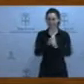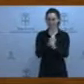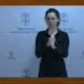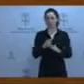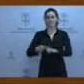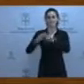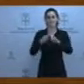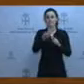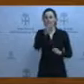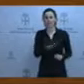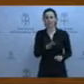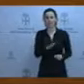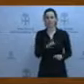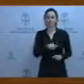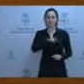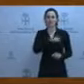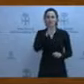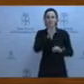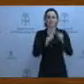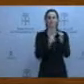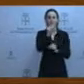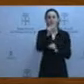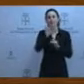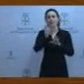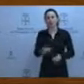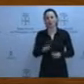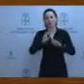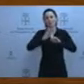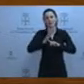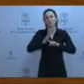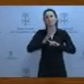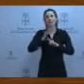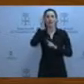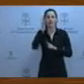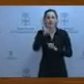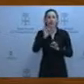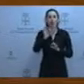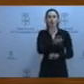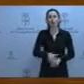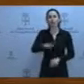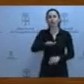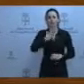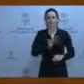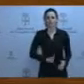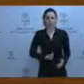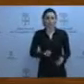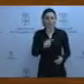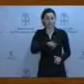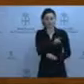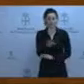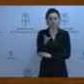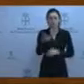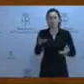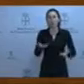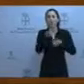nacional y estamos por encima de comunidades autónomas como Castilla y León, Castilla-La Mancha, Navarra o la región de Murcia. Pues bien, estos